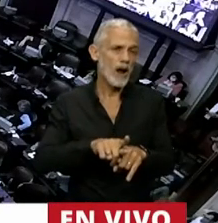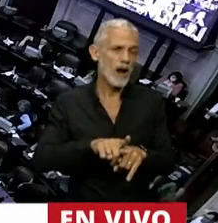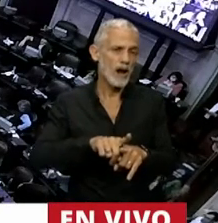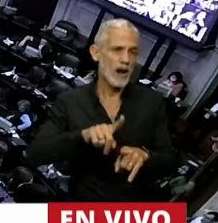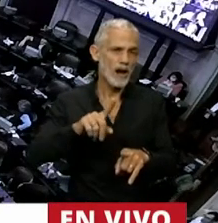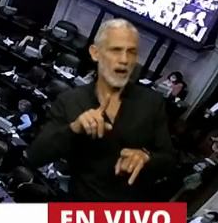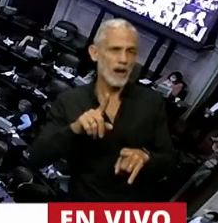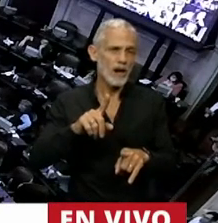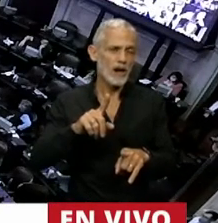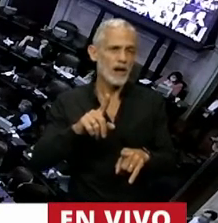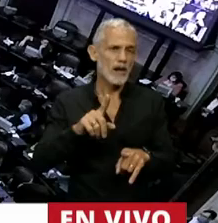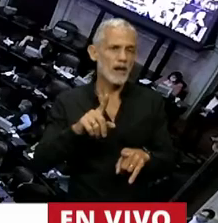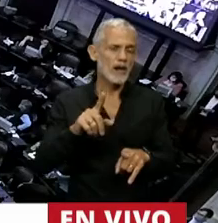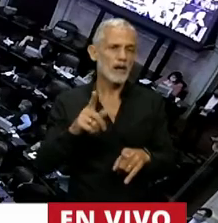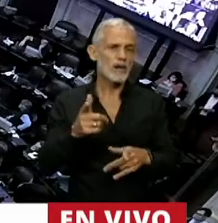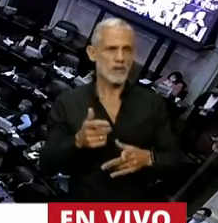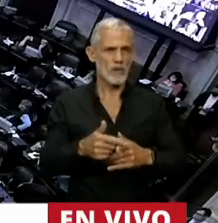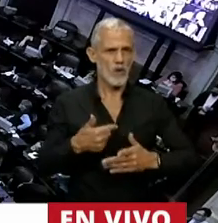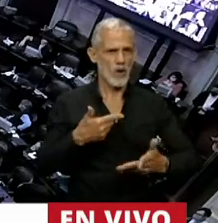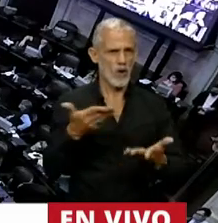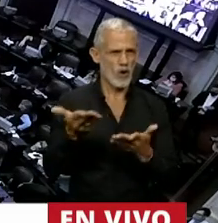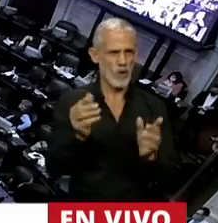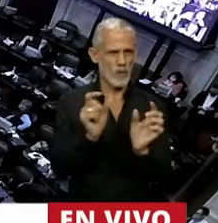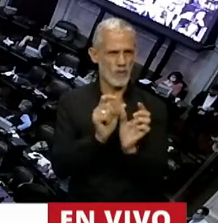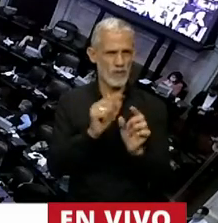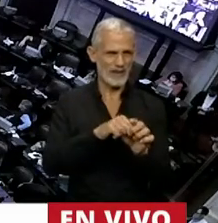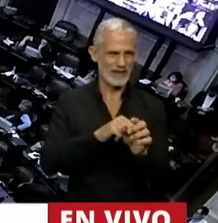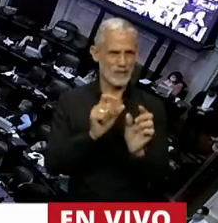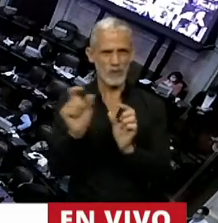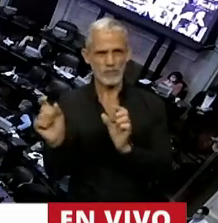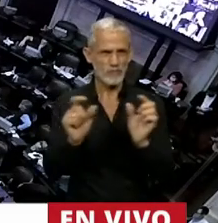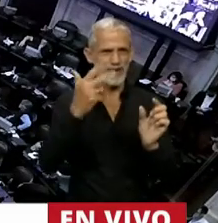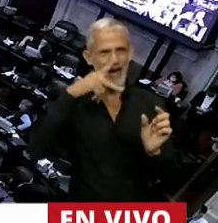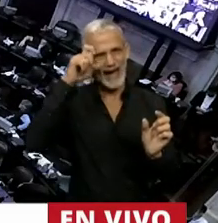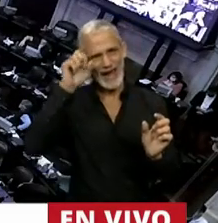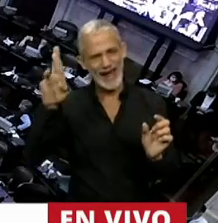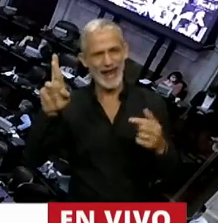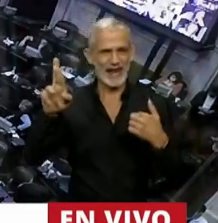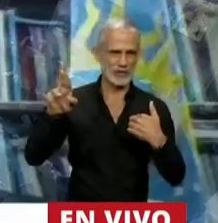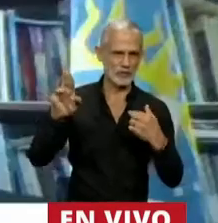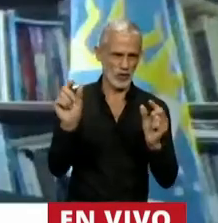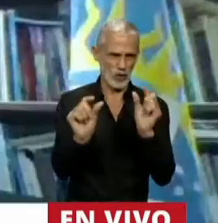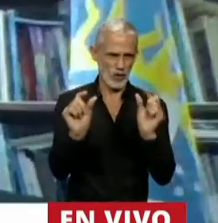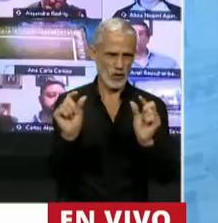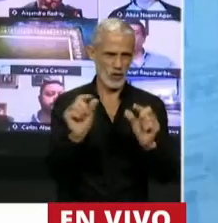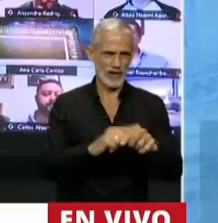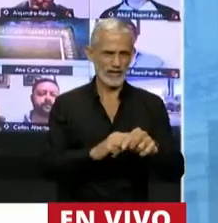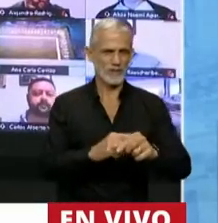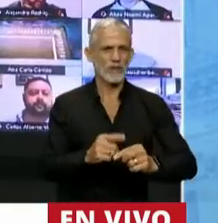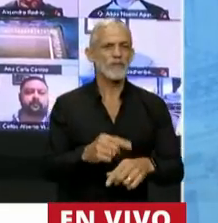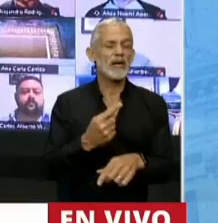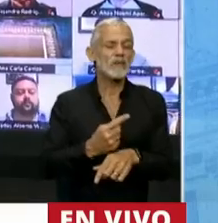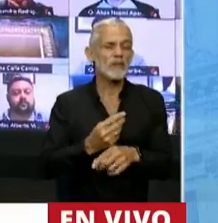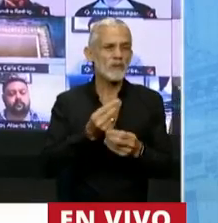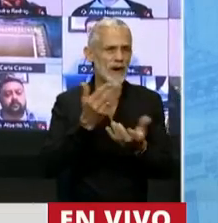vamos a compartir el tiempo también con el diputado Heller. En principio, y aspectos